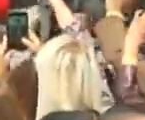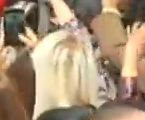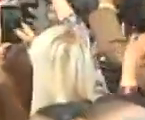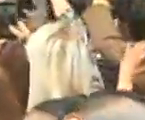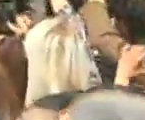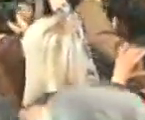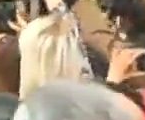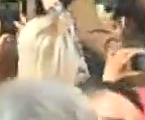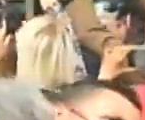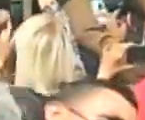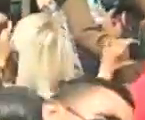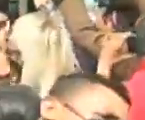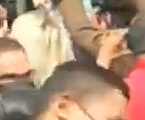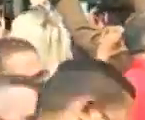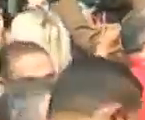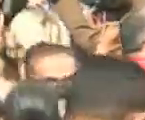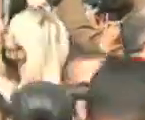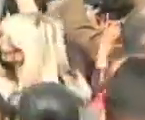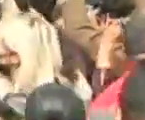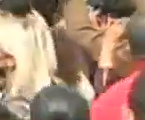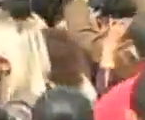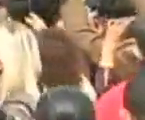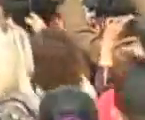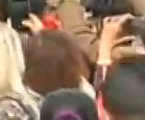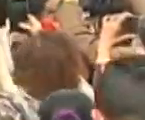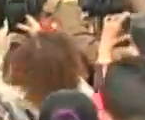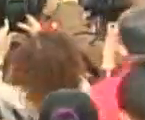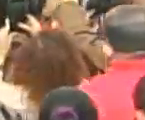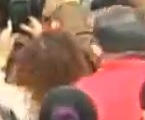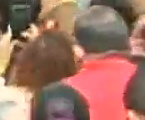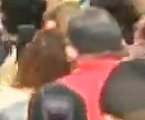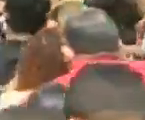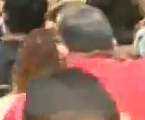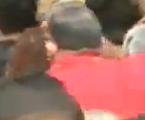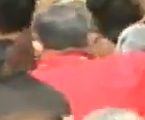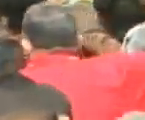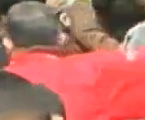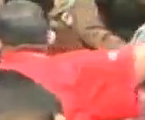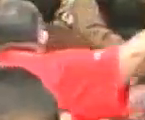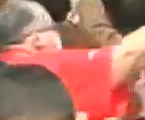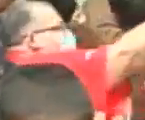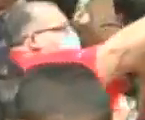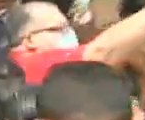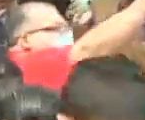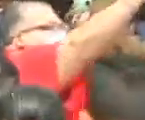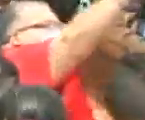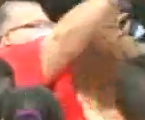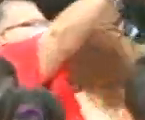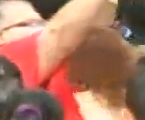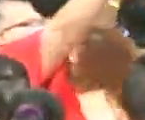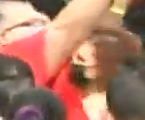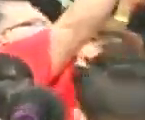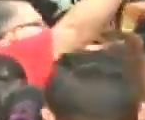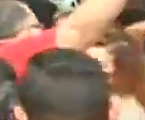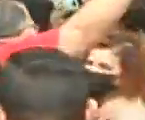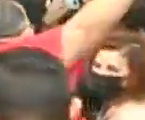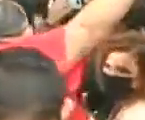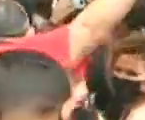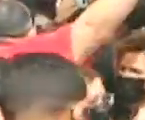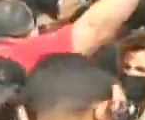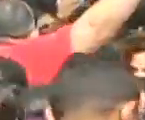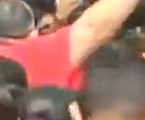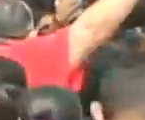para profundizar la revolución del poder judicial, y que va a continuar de